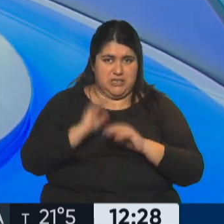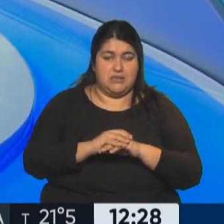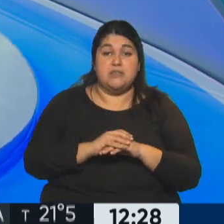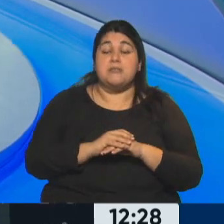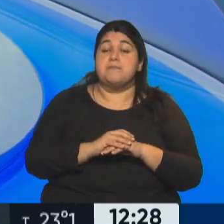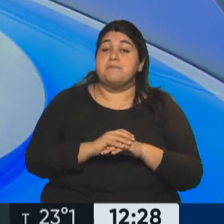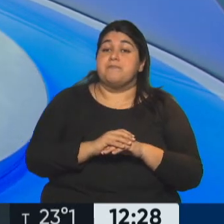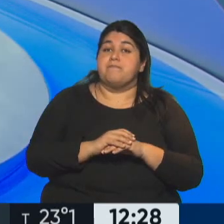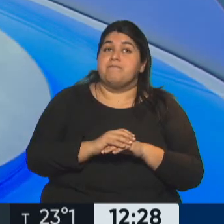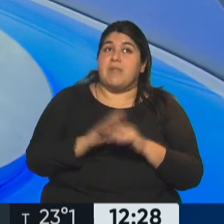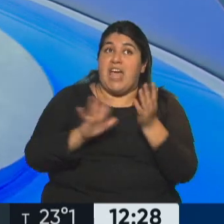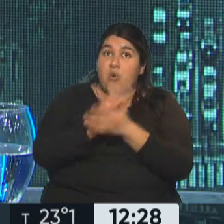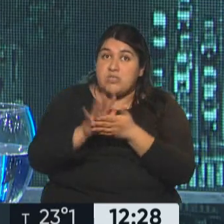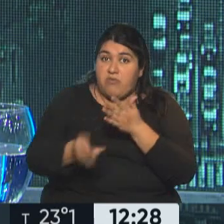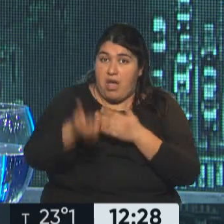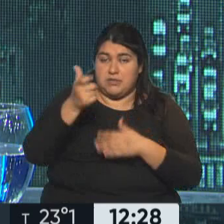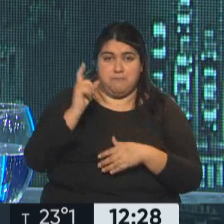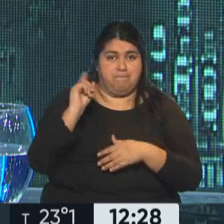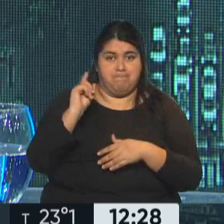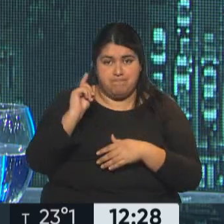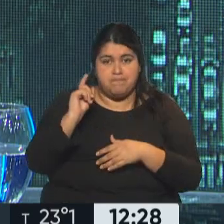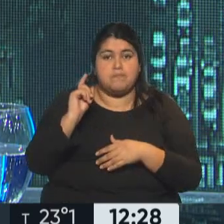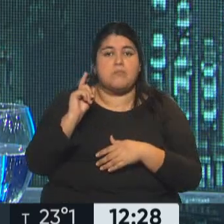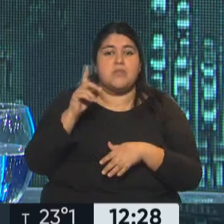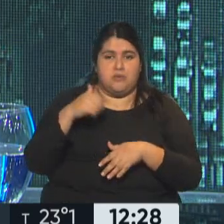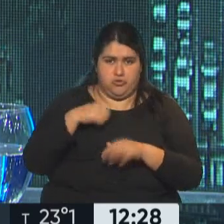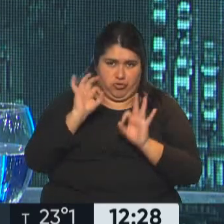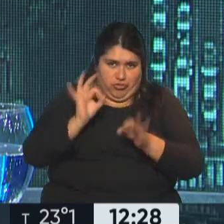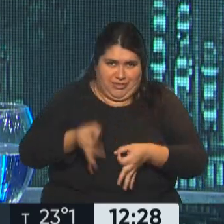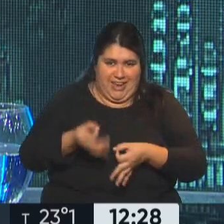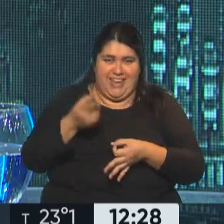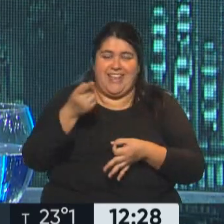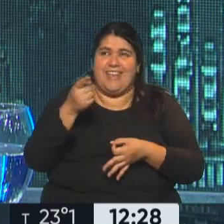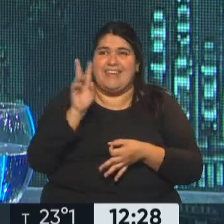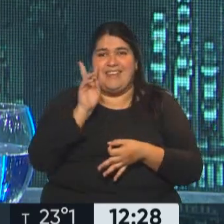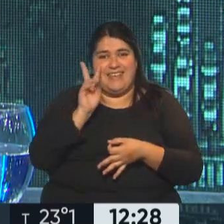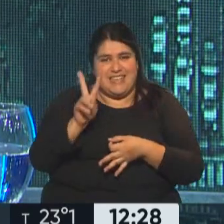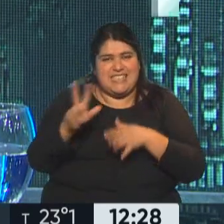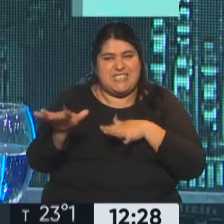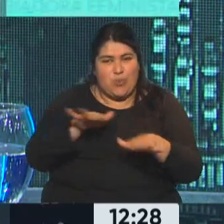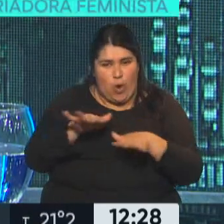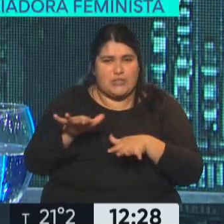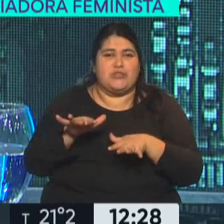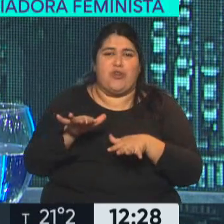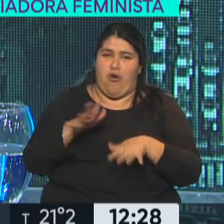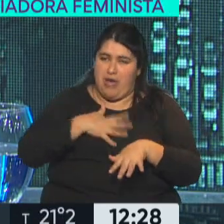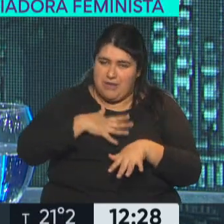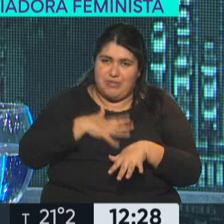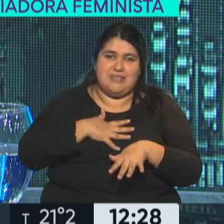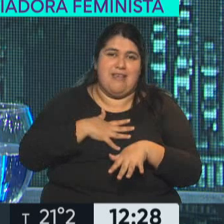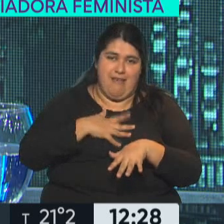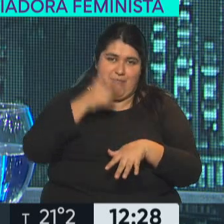pocas veces alcanza a resolver, sino que lo sé absolutamente por una circunstancia muy personal y